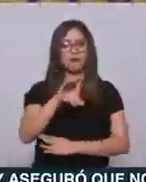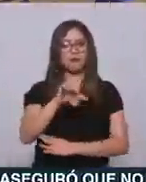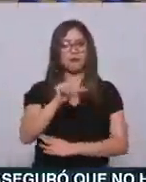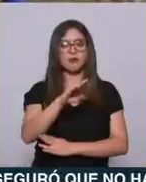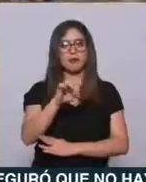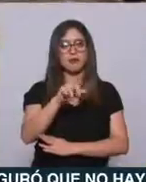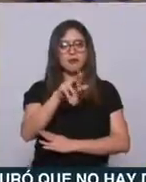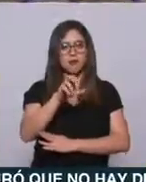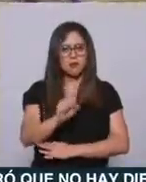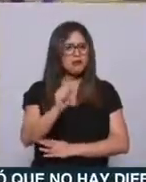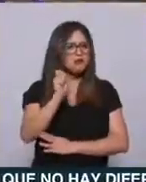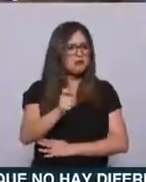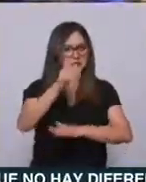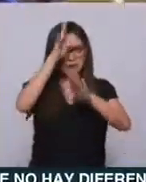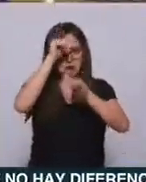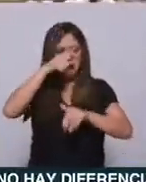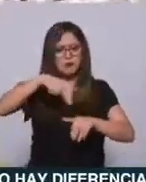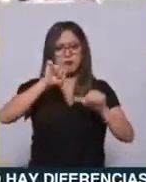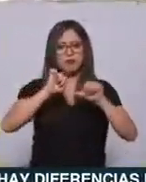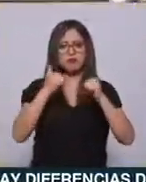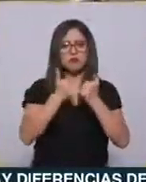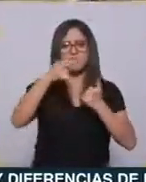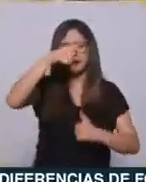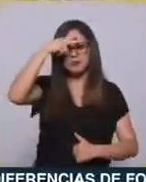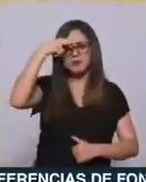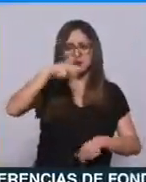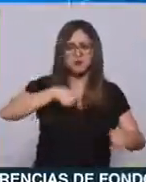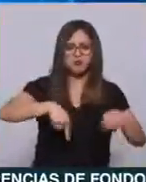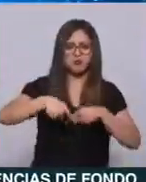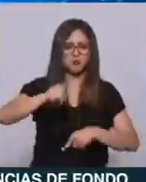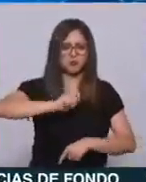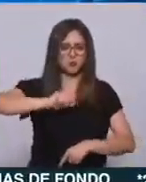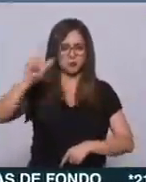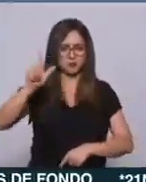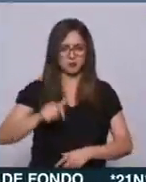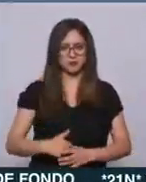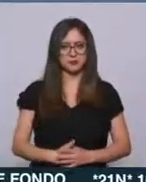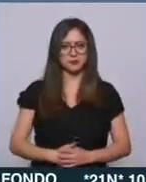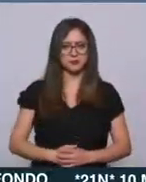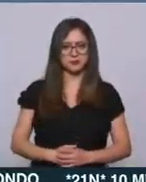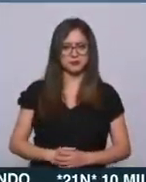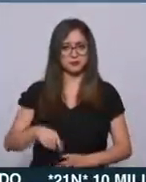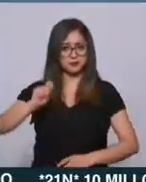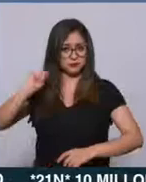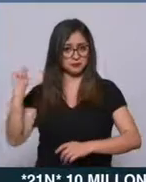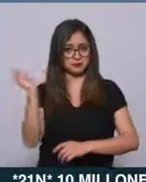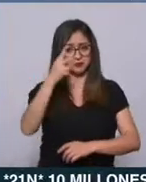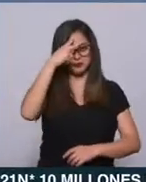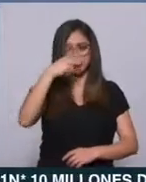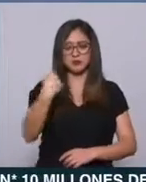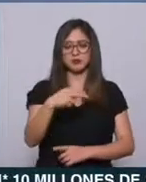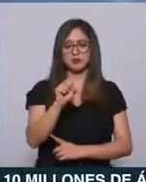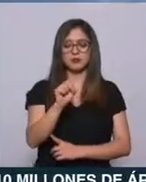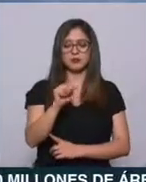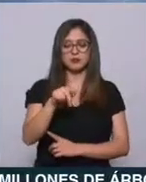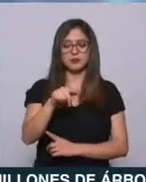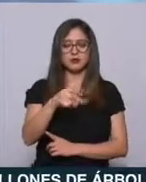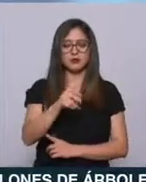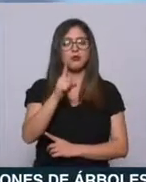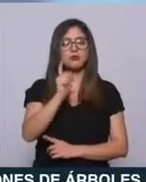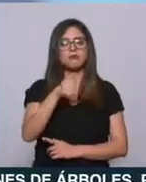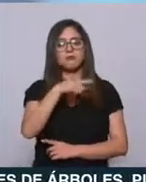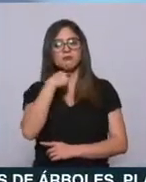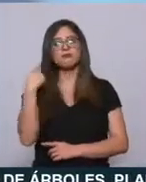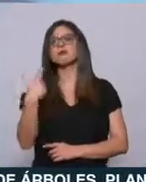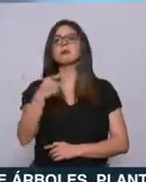uno de los principales objetivos de la Asociación Mexicana de Futbolistas Profesionales. El tenista mexicano Santiago González quedó eliminado en la